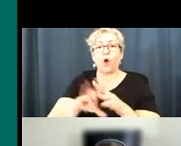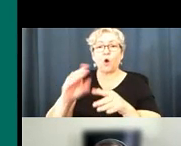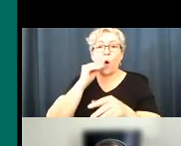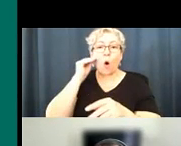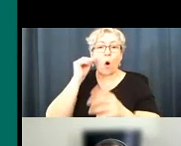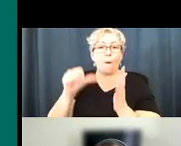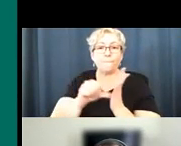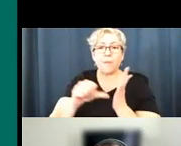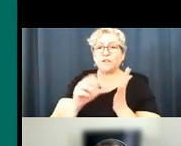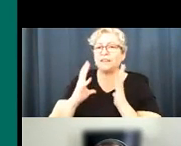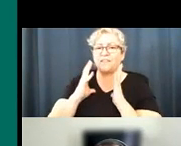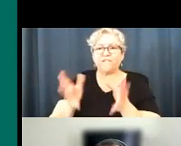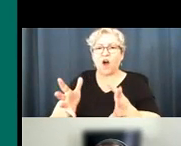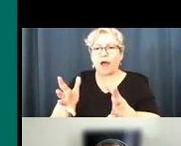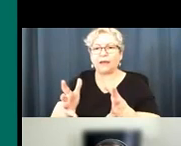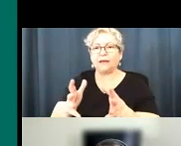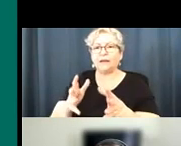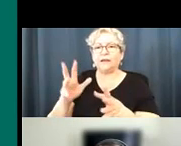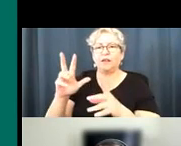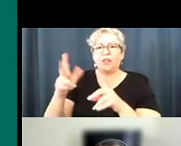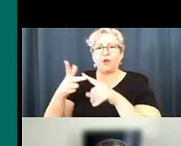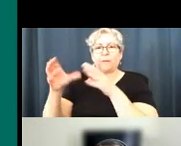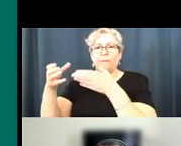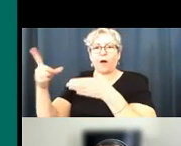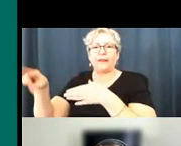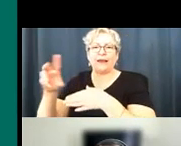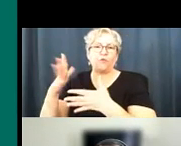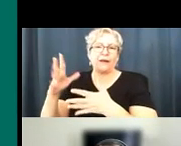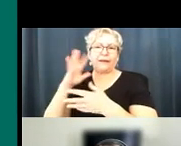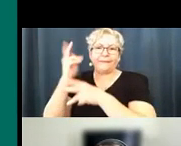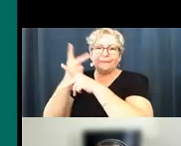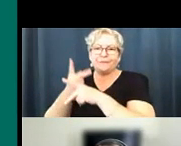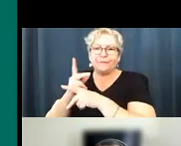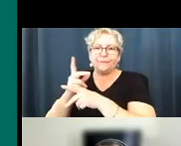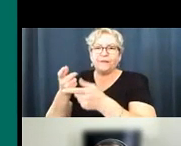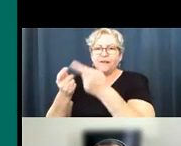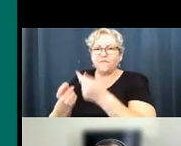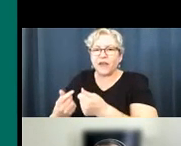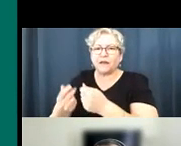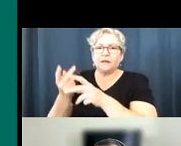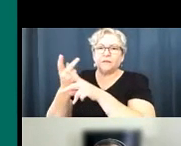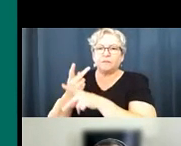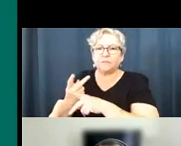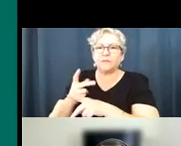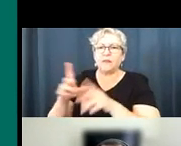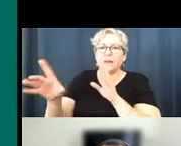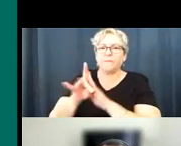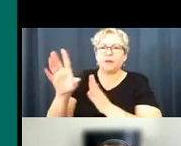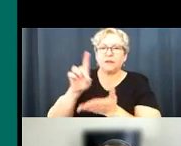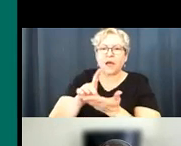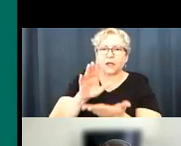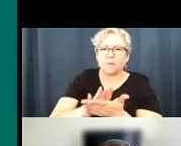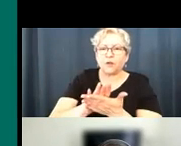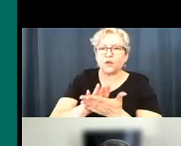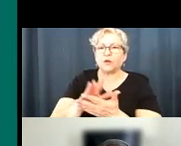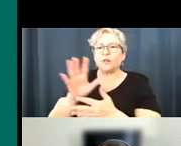eso pueden estar bien. Después que usted lo chequea a la tercera parte, que sea accesible, y por qué